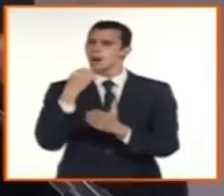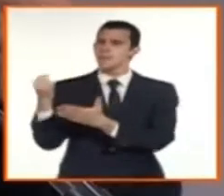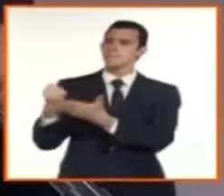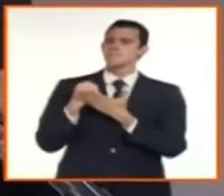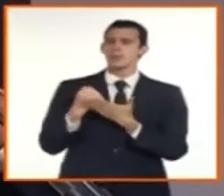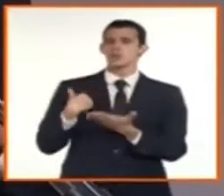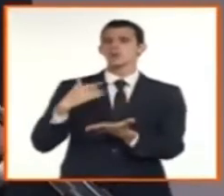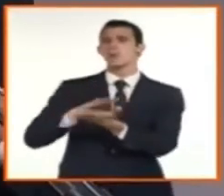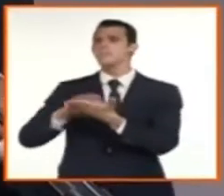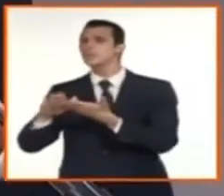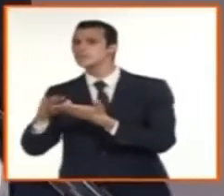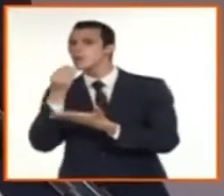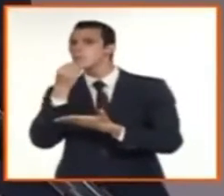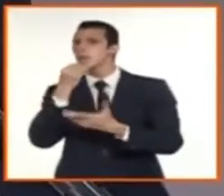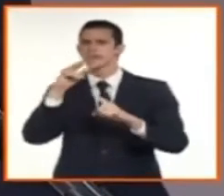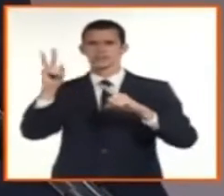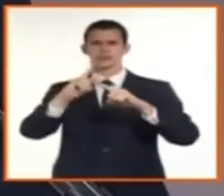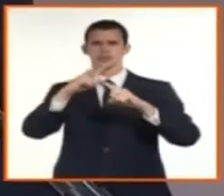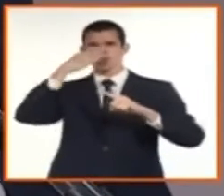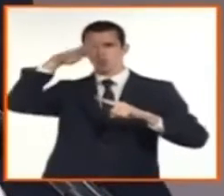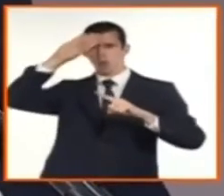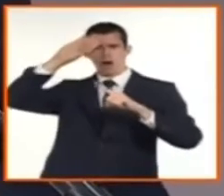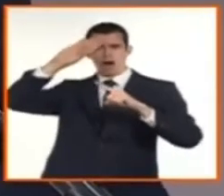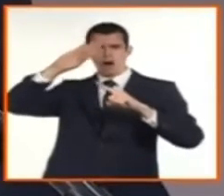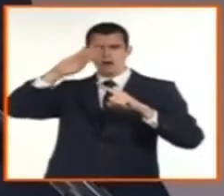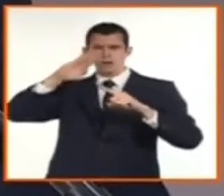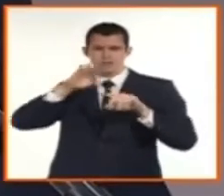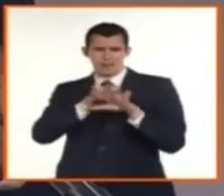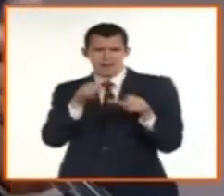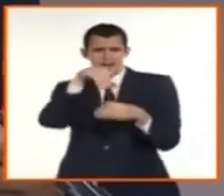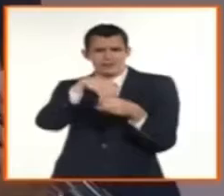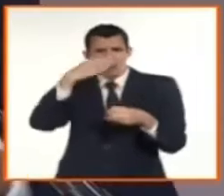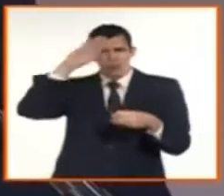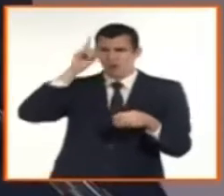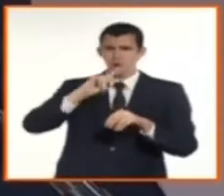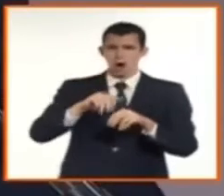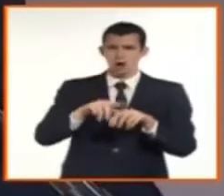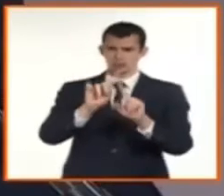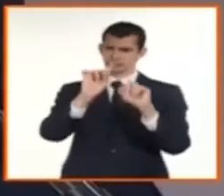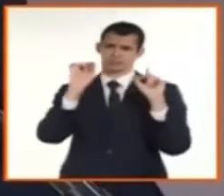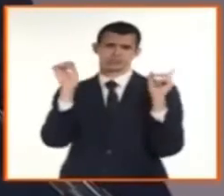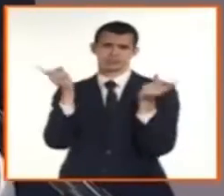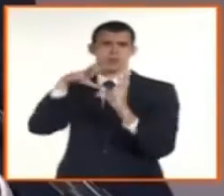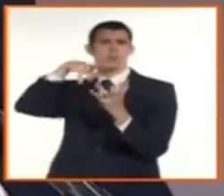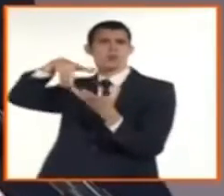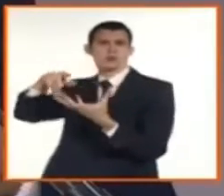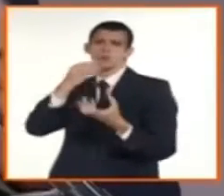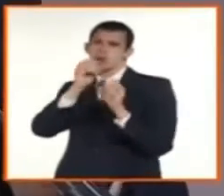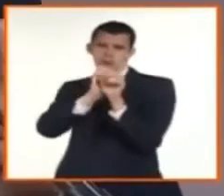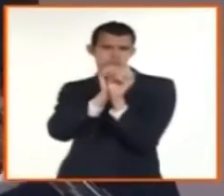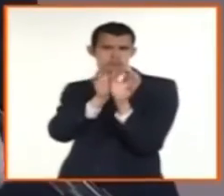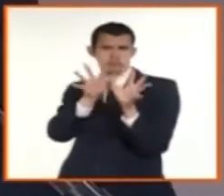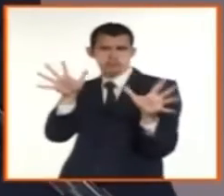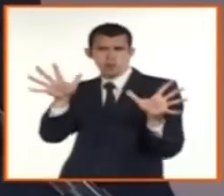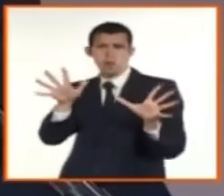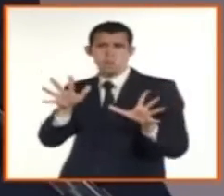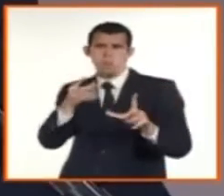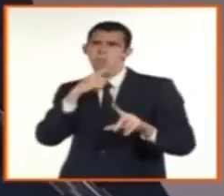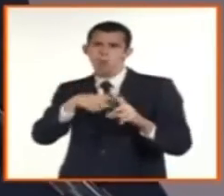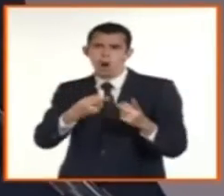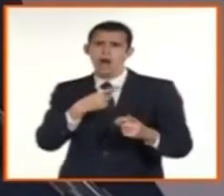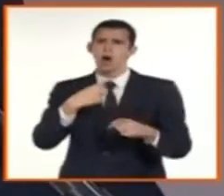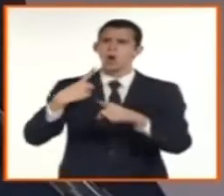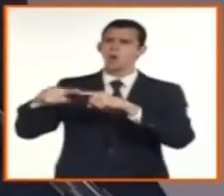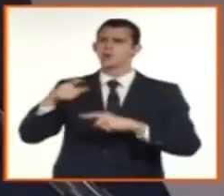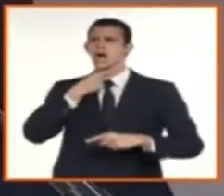todo el que quiera venir a observar y a tramitar a estos atletas para jugar en la